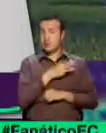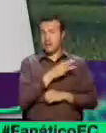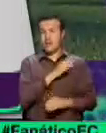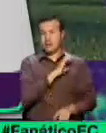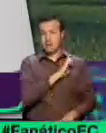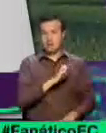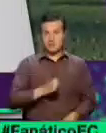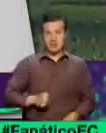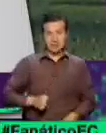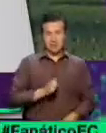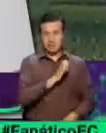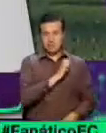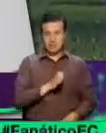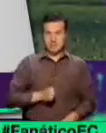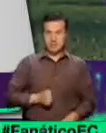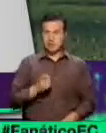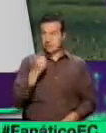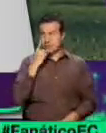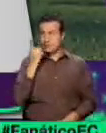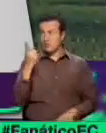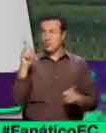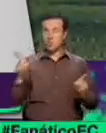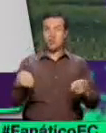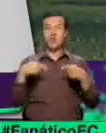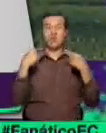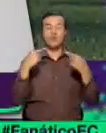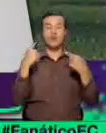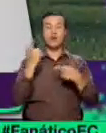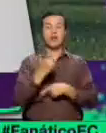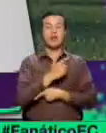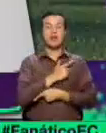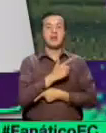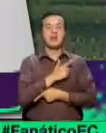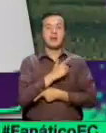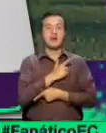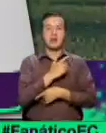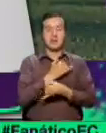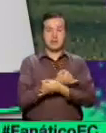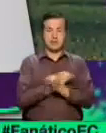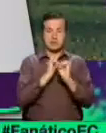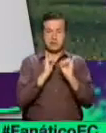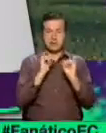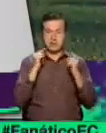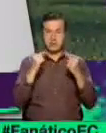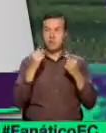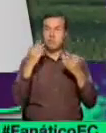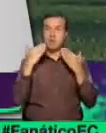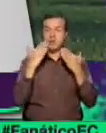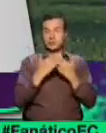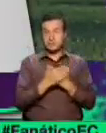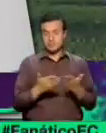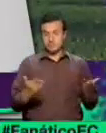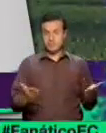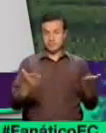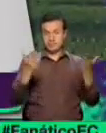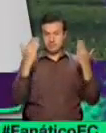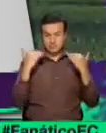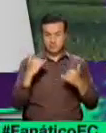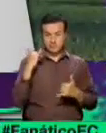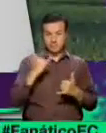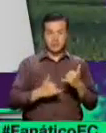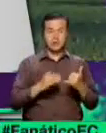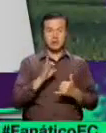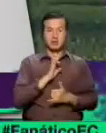partido ya mencionado, deberán enfrentar a Liga de Quito e Independiente del Valle en Guayaquil y cerrar frente a